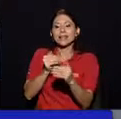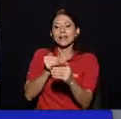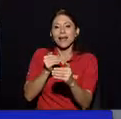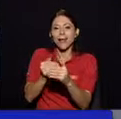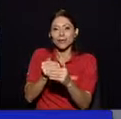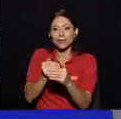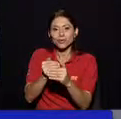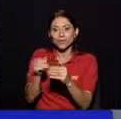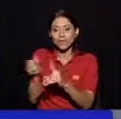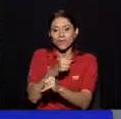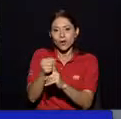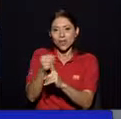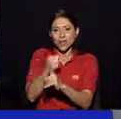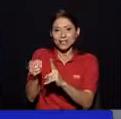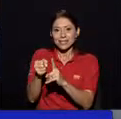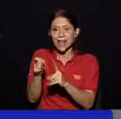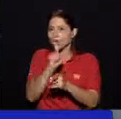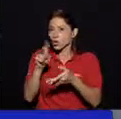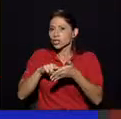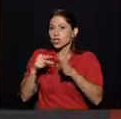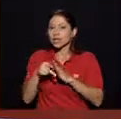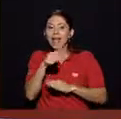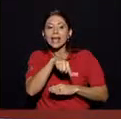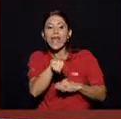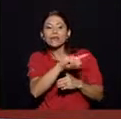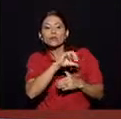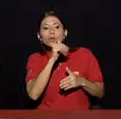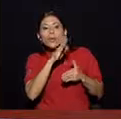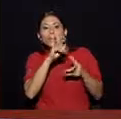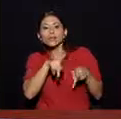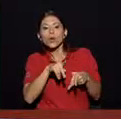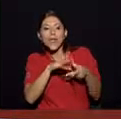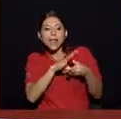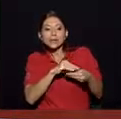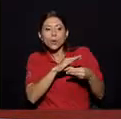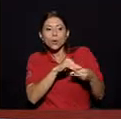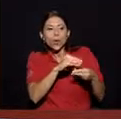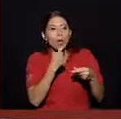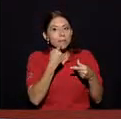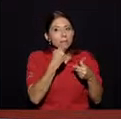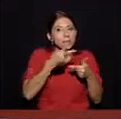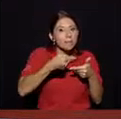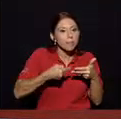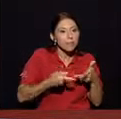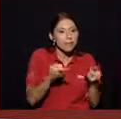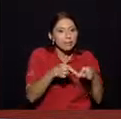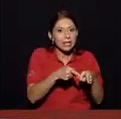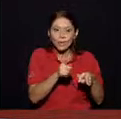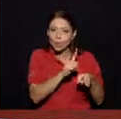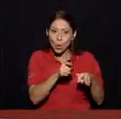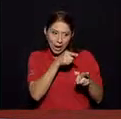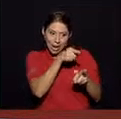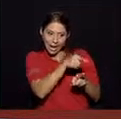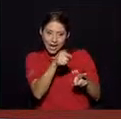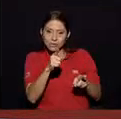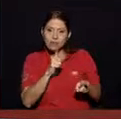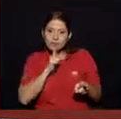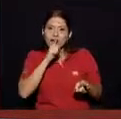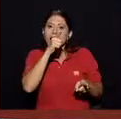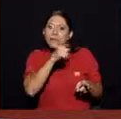adolescentes. No es que se lo contaron, o sea, son casos realmente cercanos a la persona, y aún así,